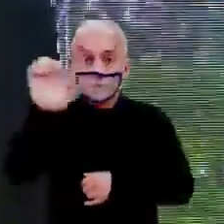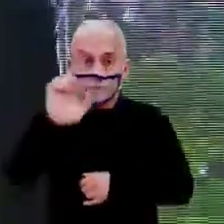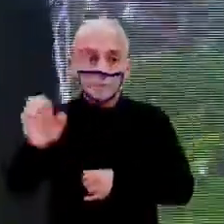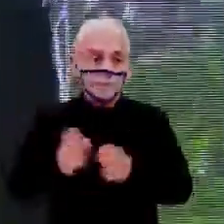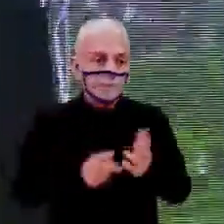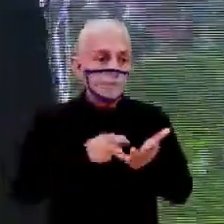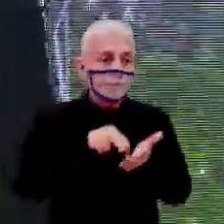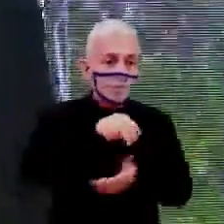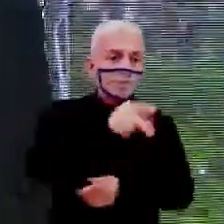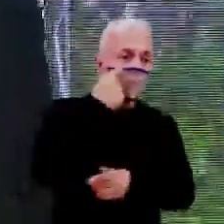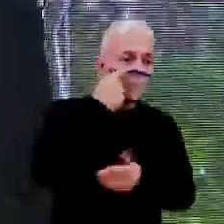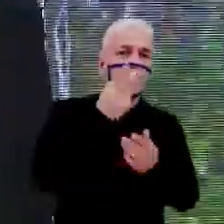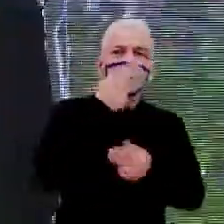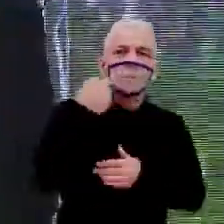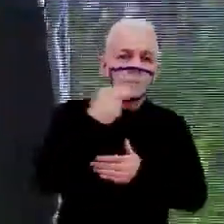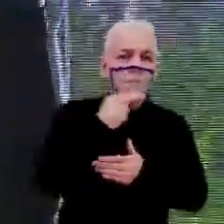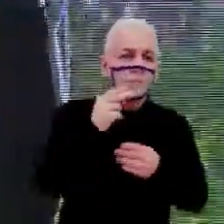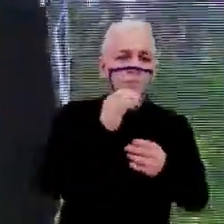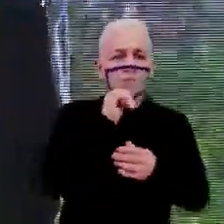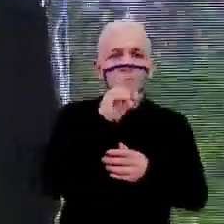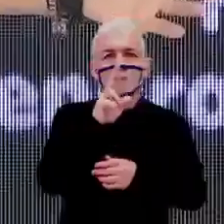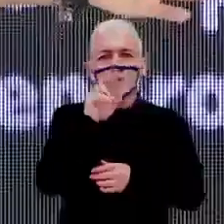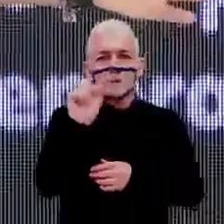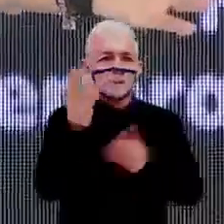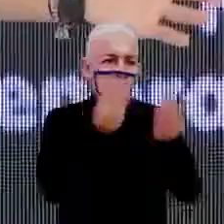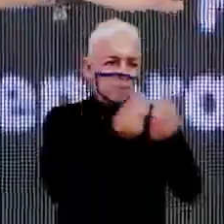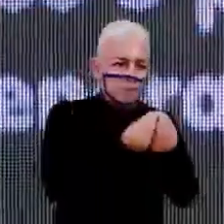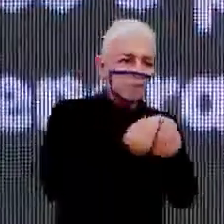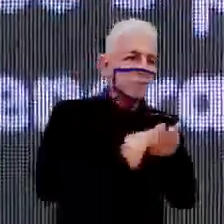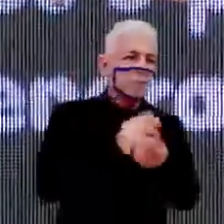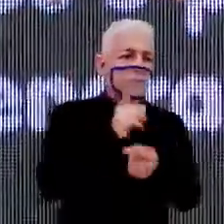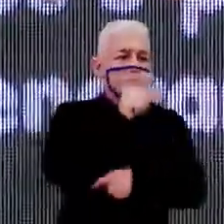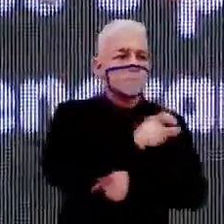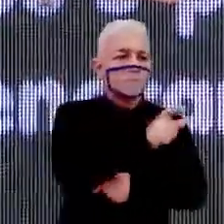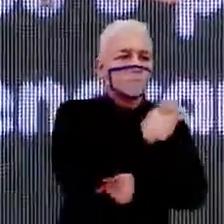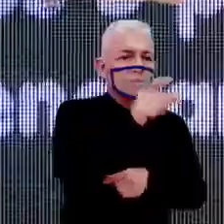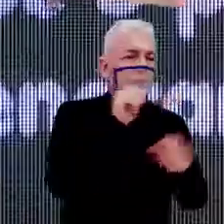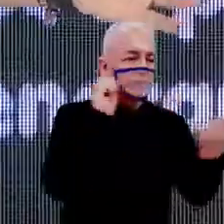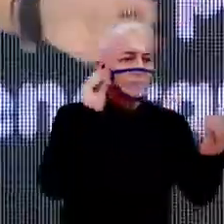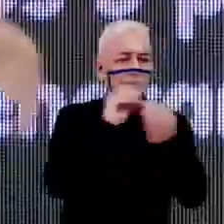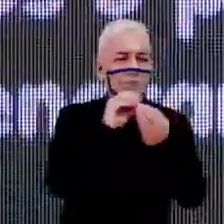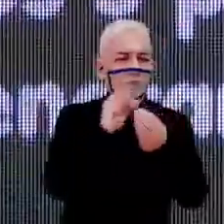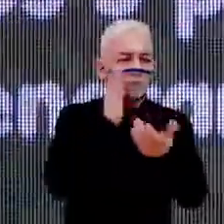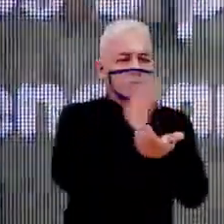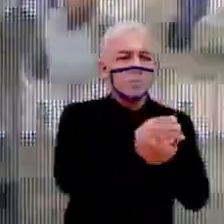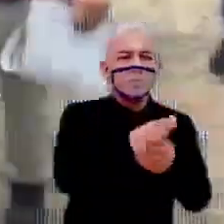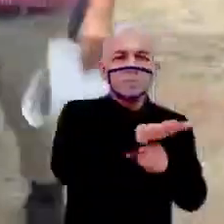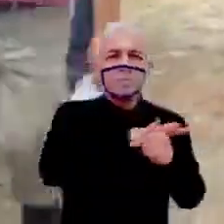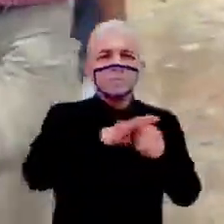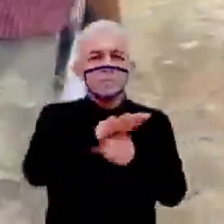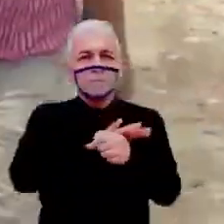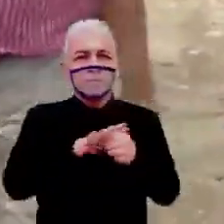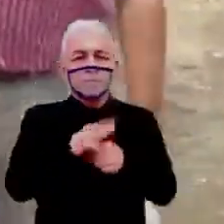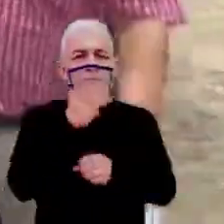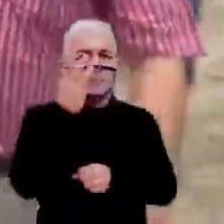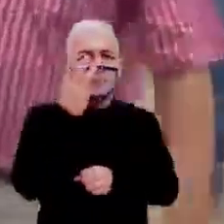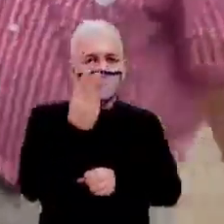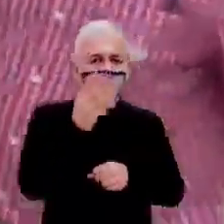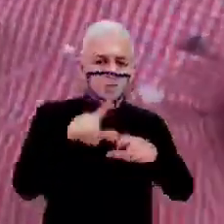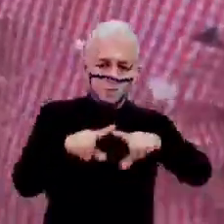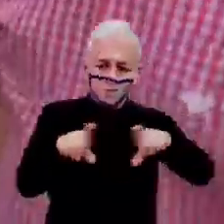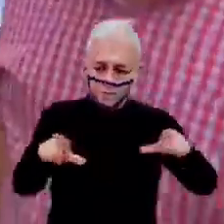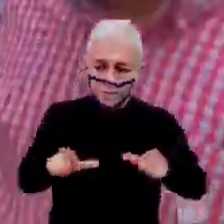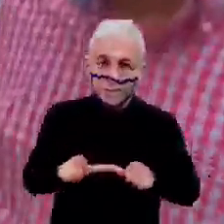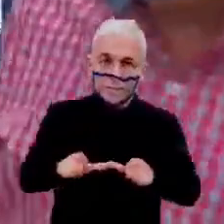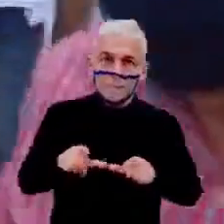caminando y haciendo compromisos con Rafa y el equipo y diciéndoles a muchos de los barranquilleros, hemos ido a barrios en las 3 localidades